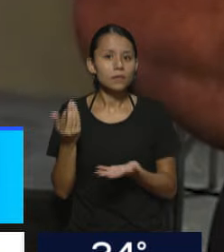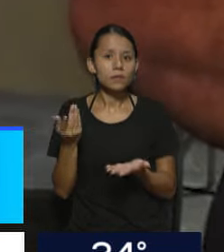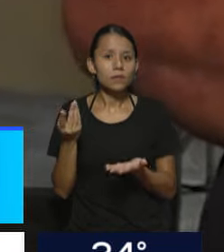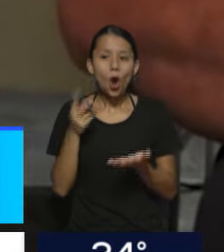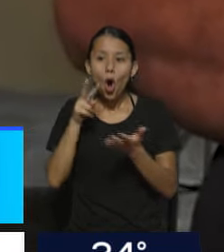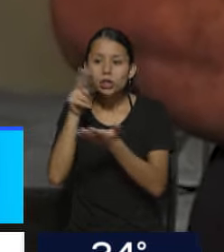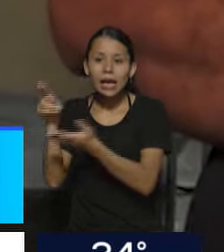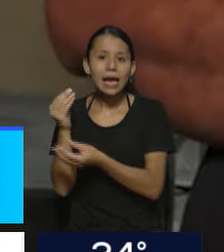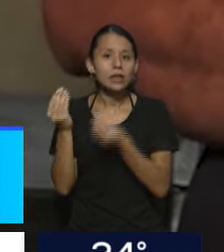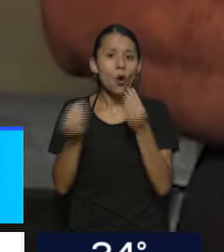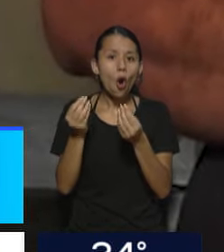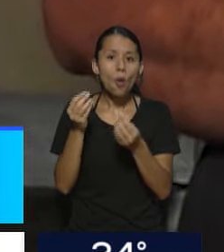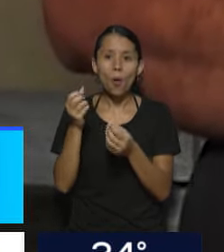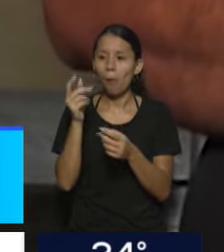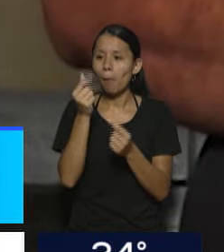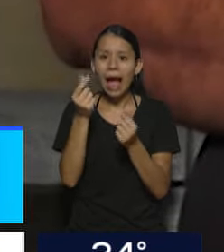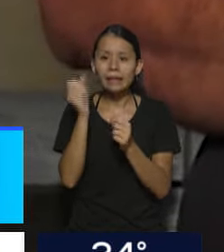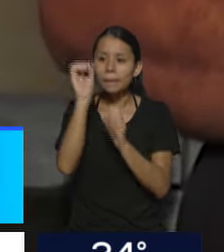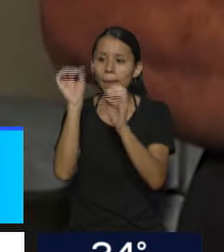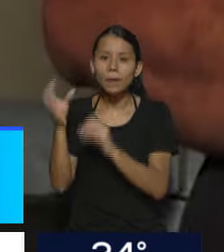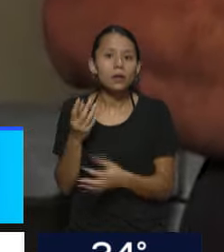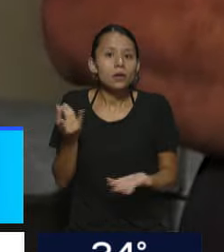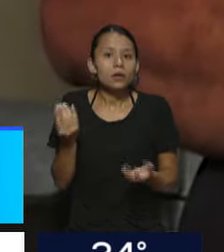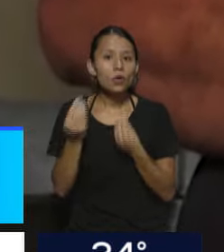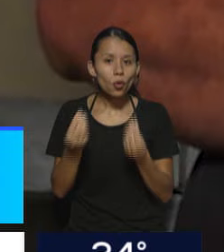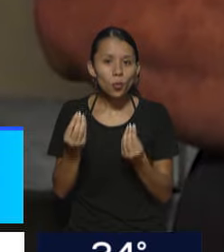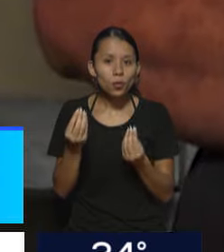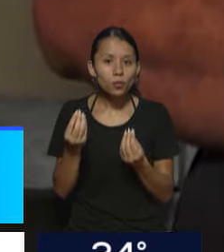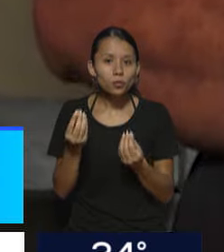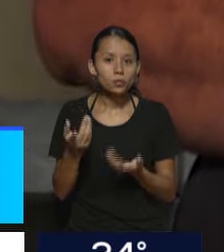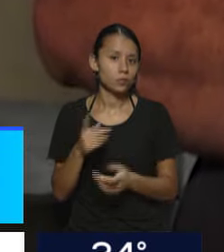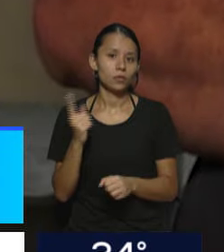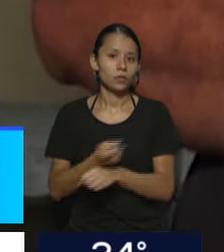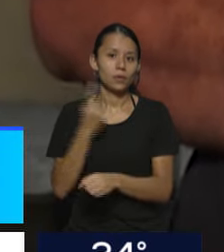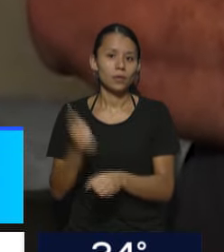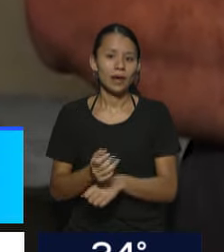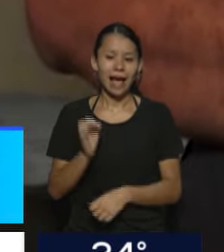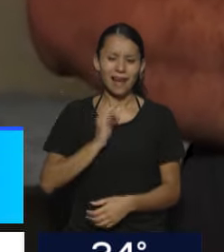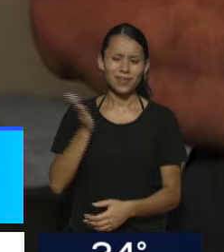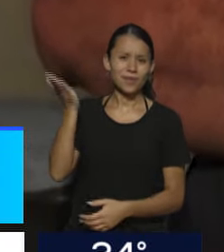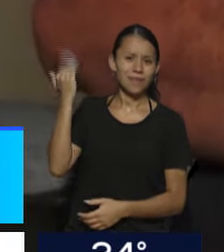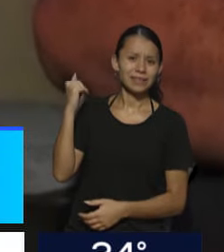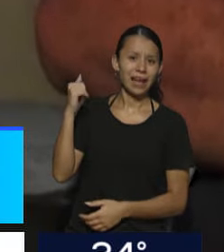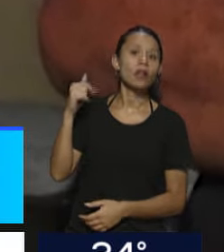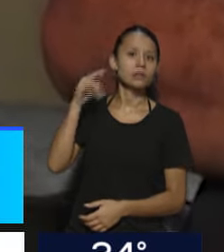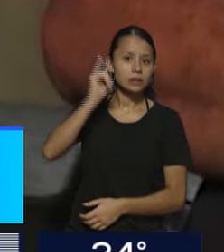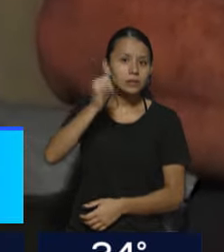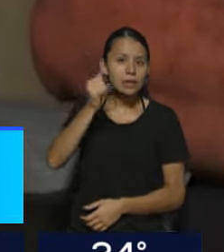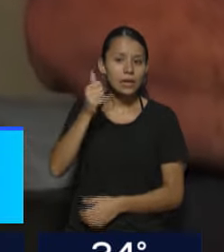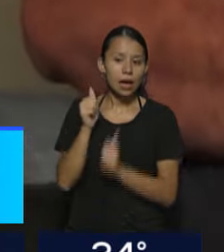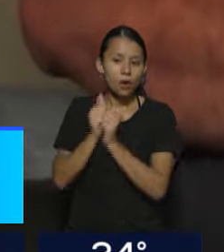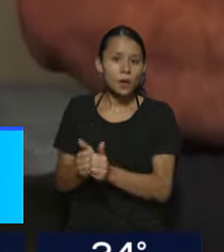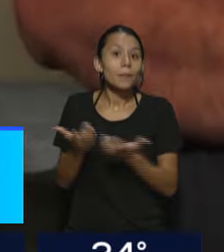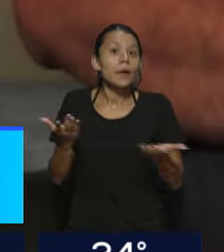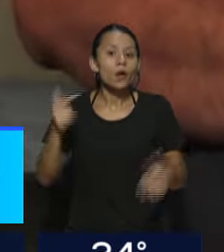créditos a tasas usureras. Entonces, hay muchísimo acompañamiento. El año pasado, año electoral, sí que hubo acompañamiento,